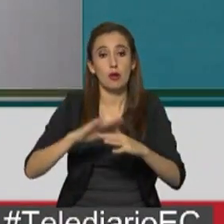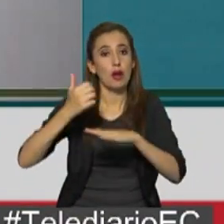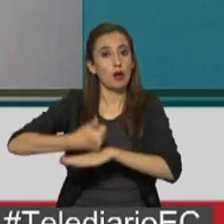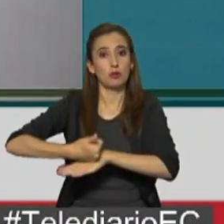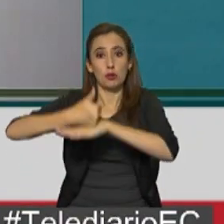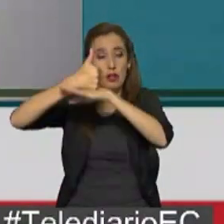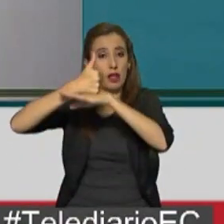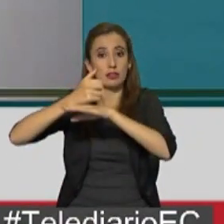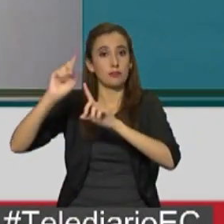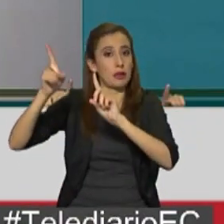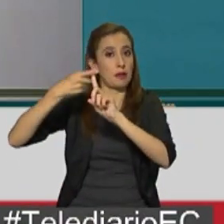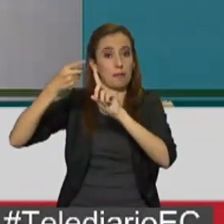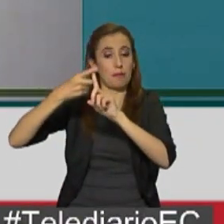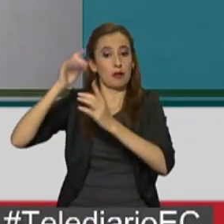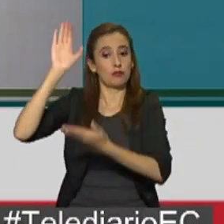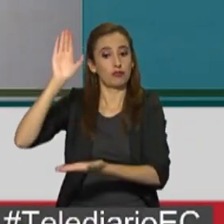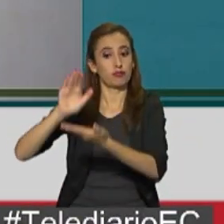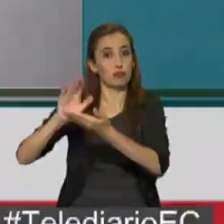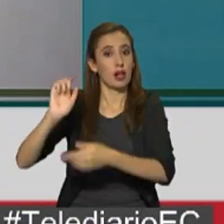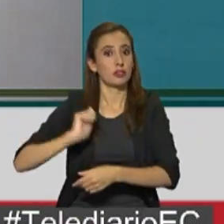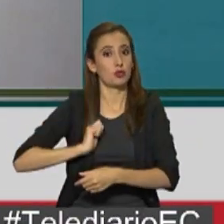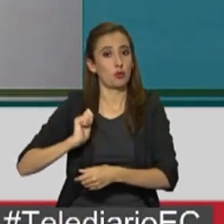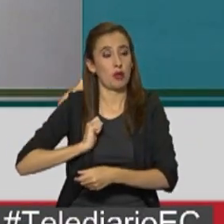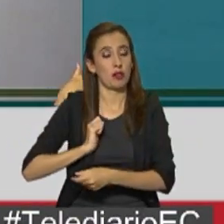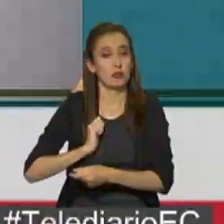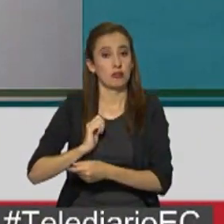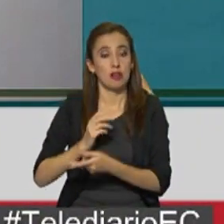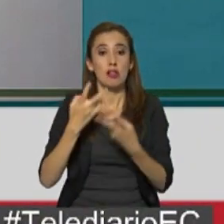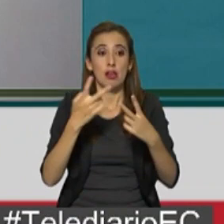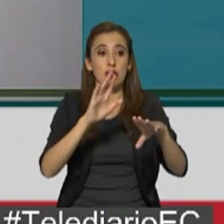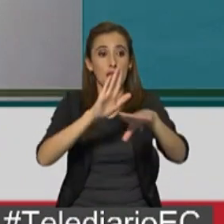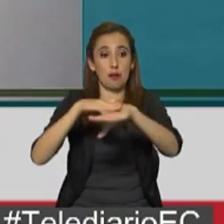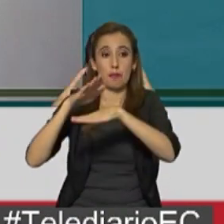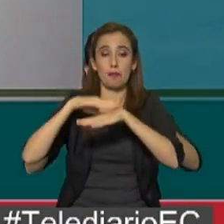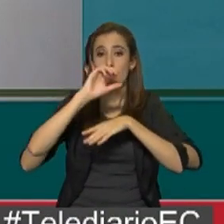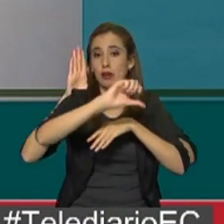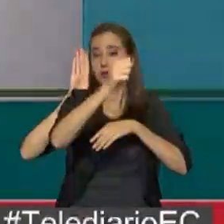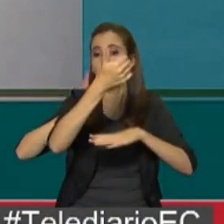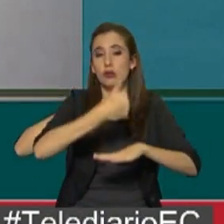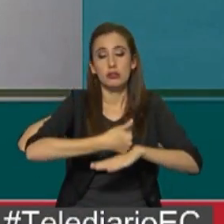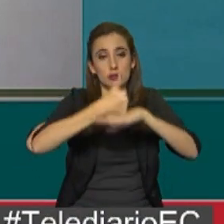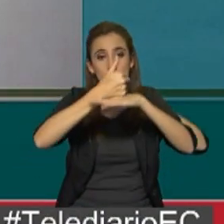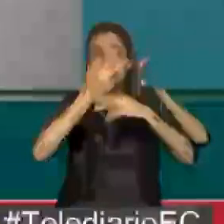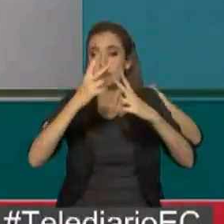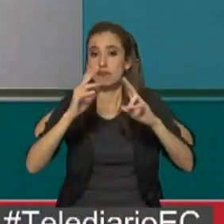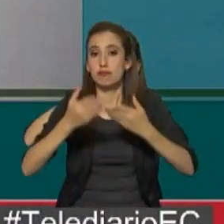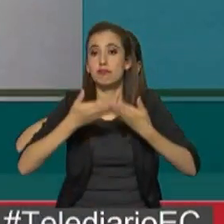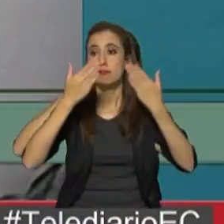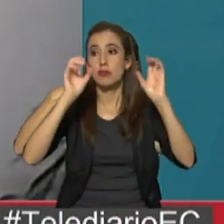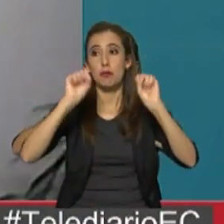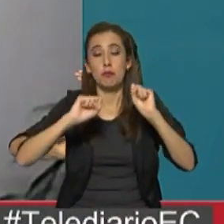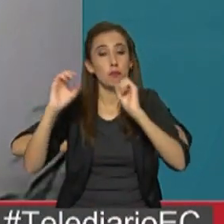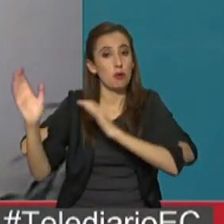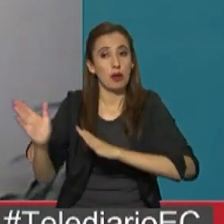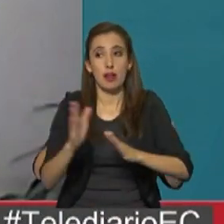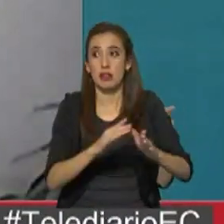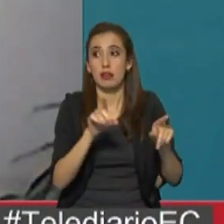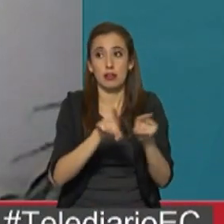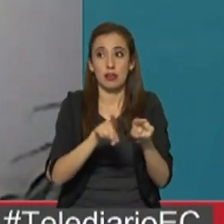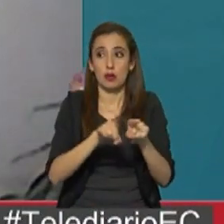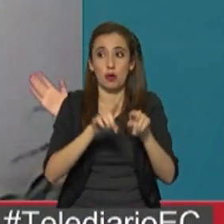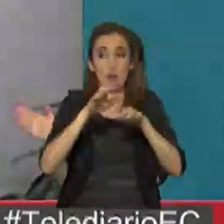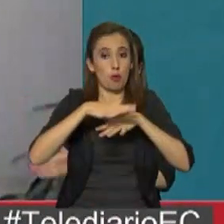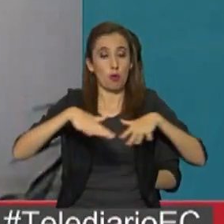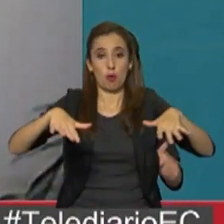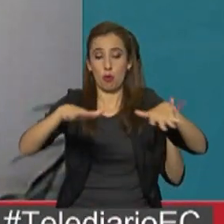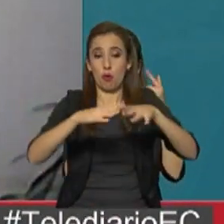ejecutivo y ojalá también hacer un llamado para que los otros poderes tengan esta misma lógica para